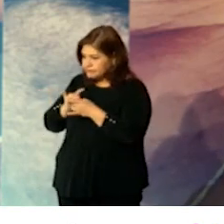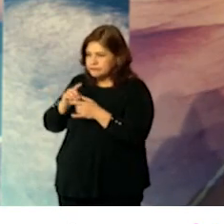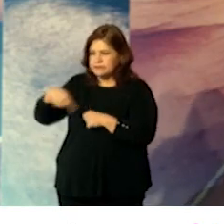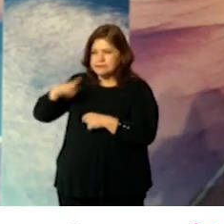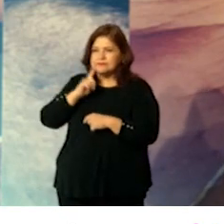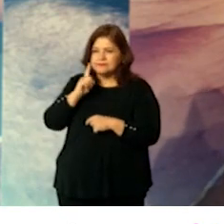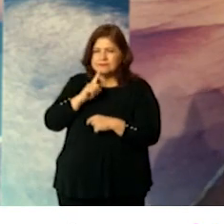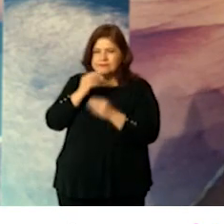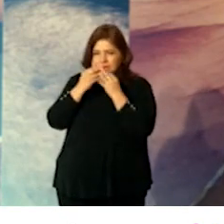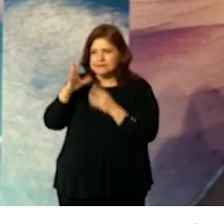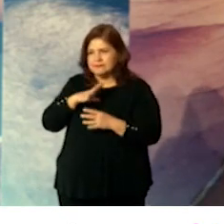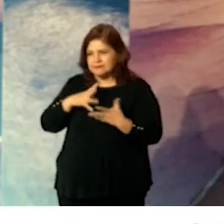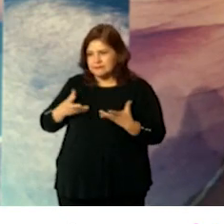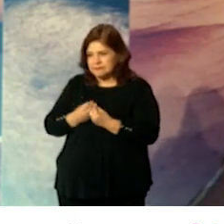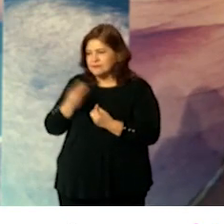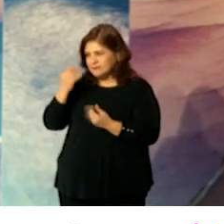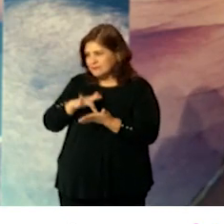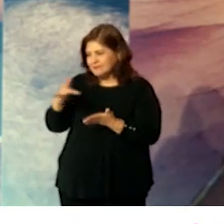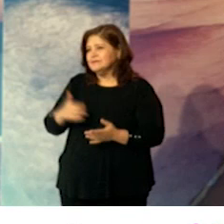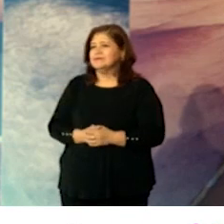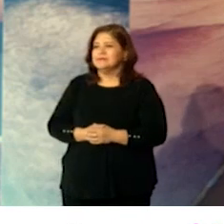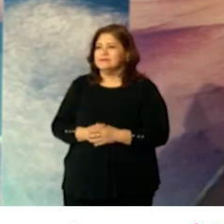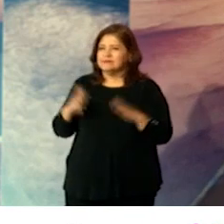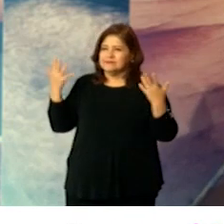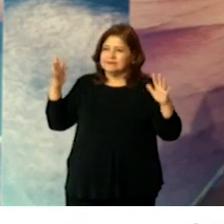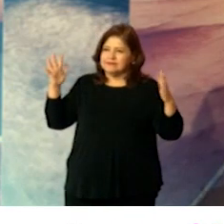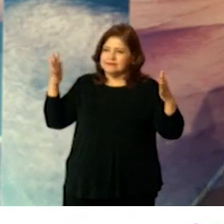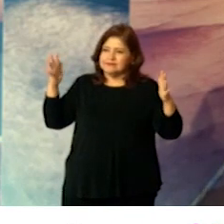hoy. Muchas gracias, Nora. Y para finalizar.